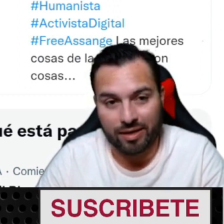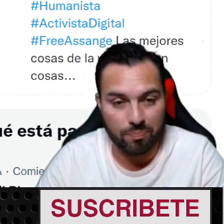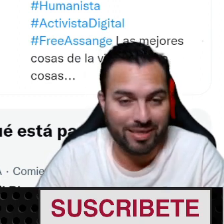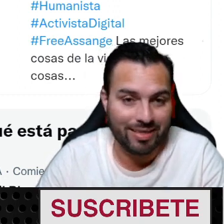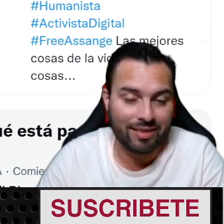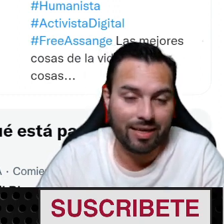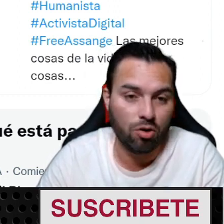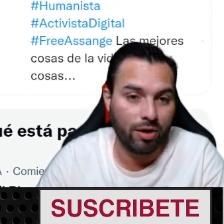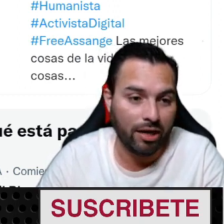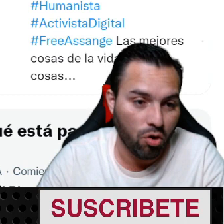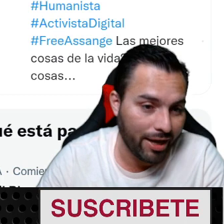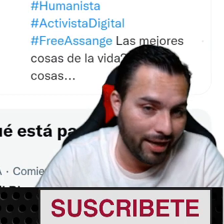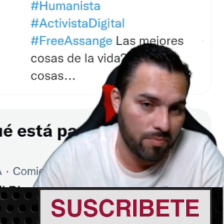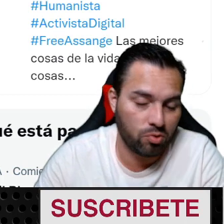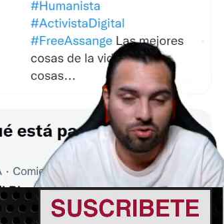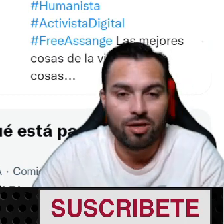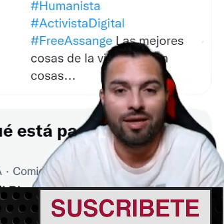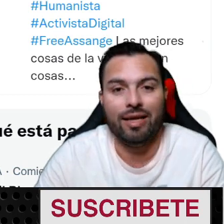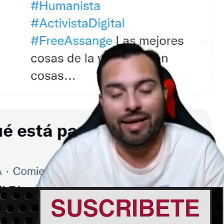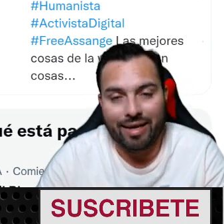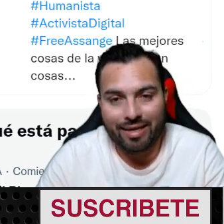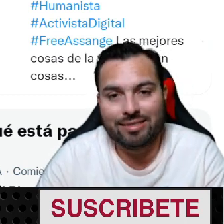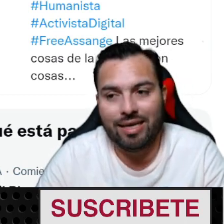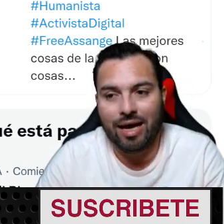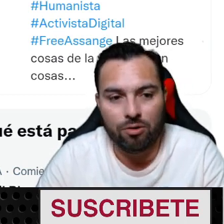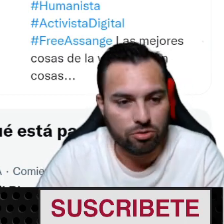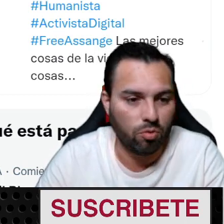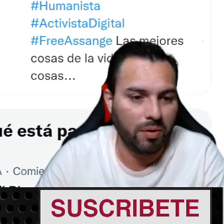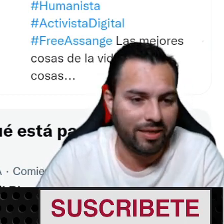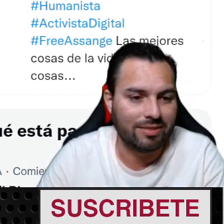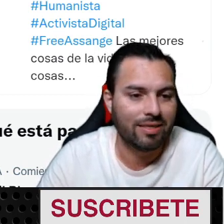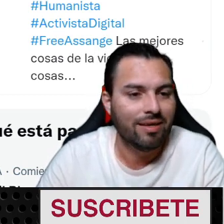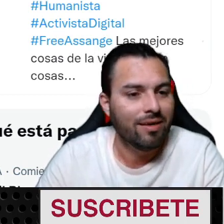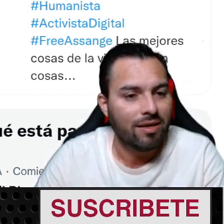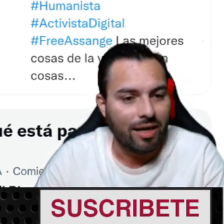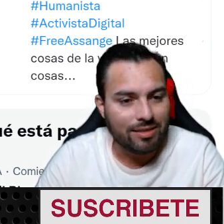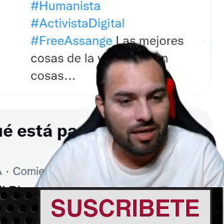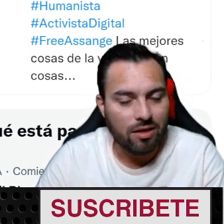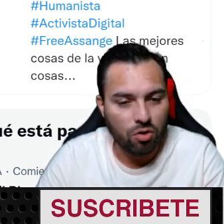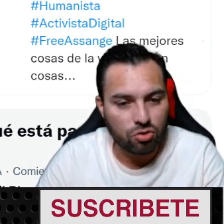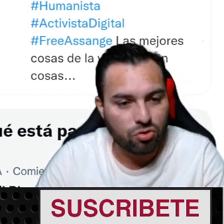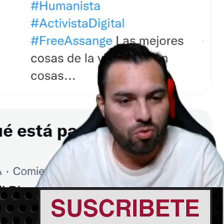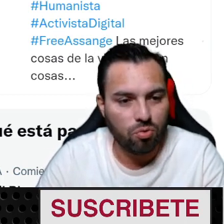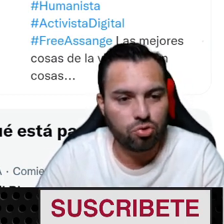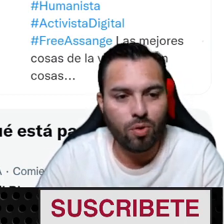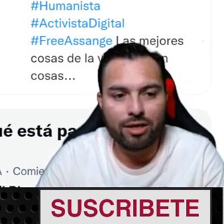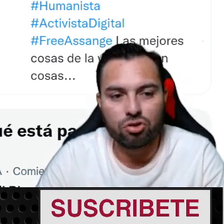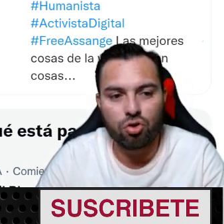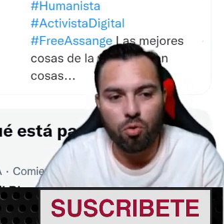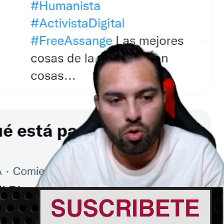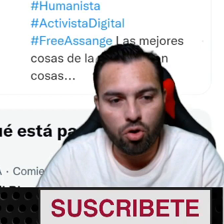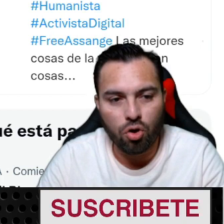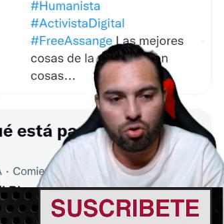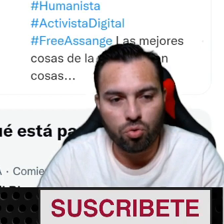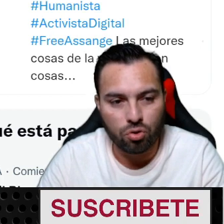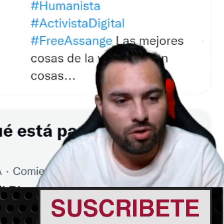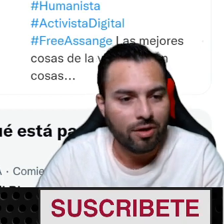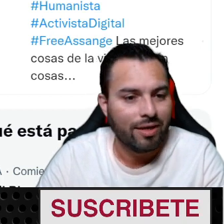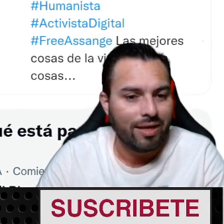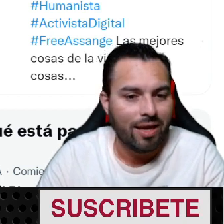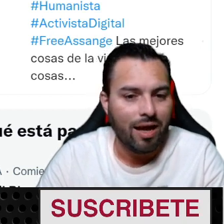que representan lo que no queremos que regrese a nuestro país así los usuarios como